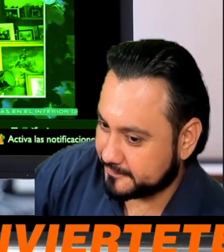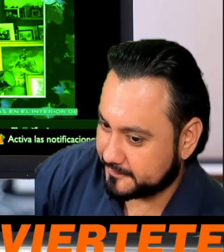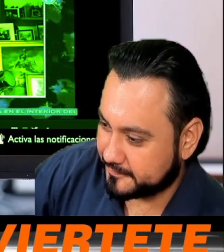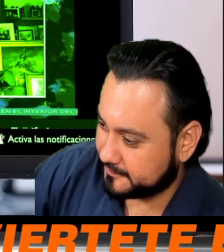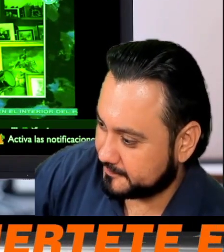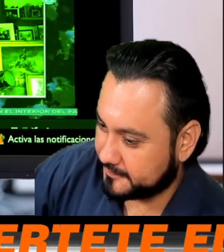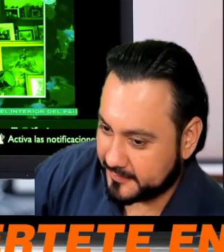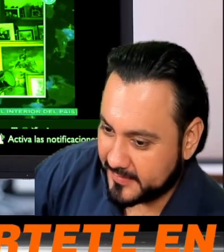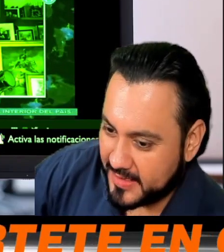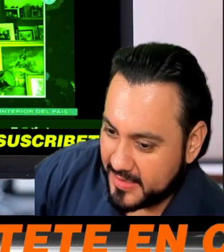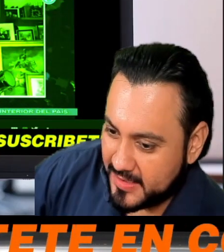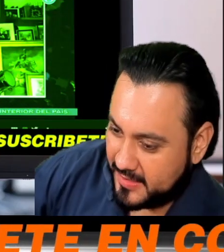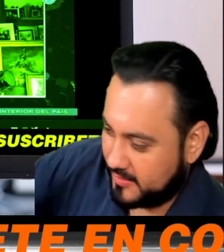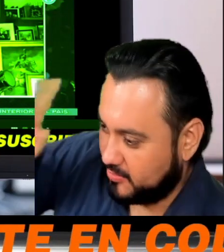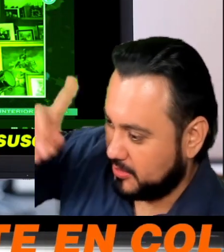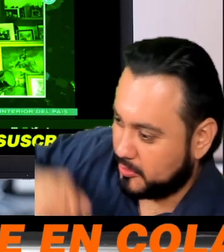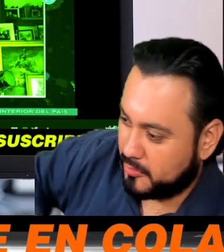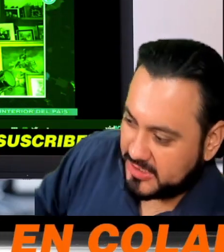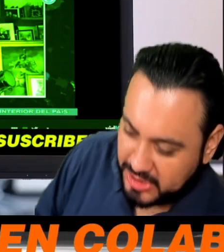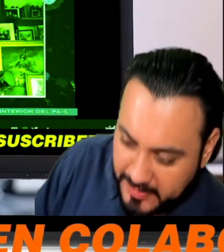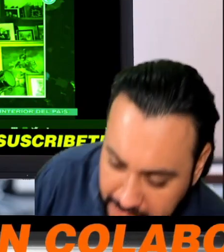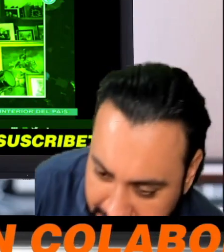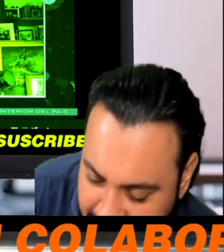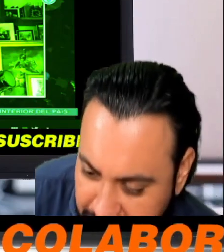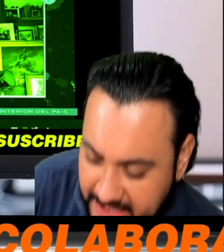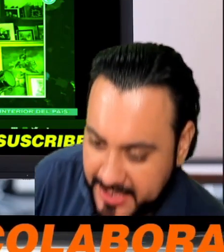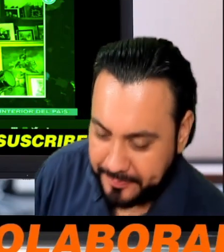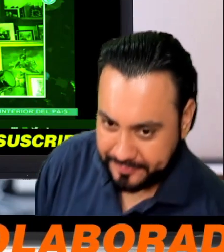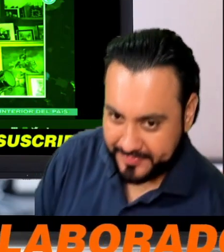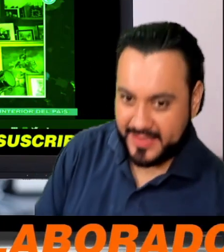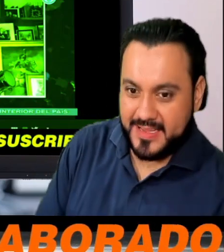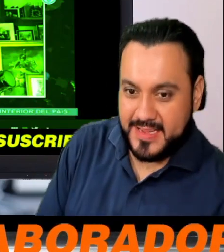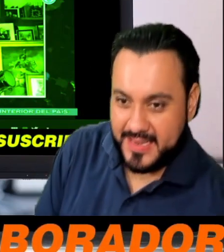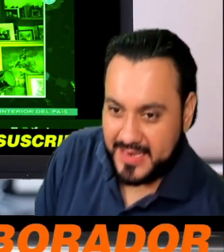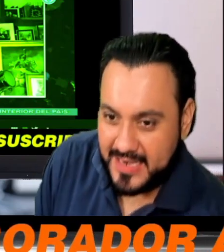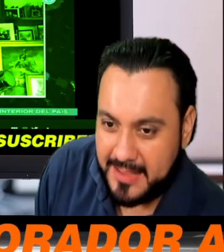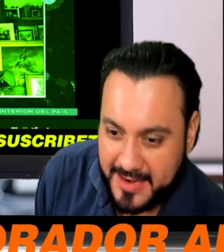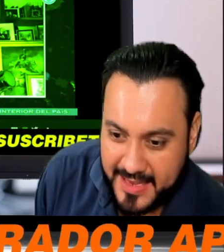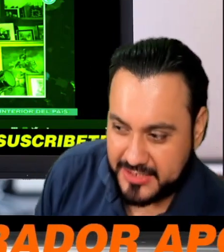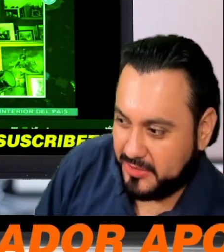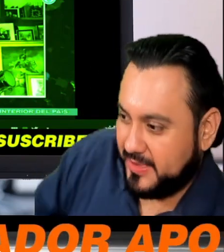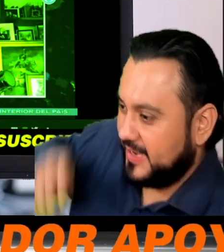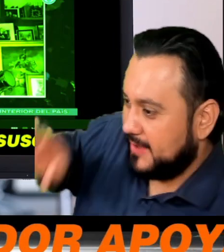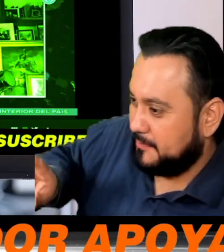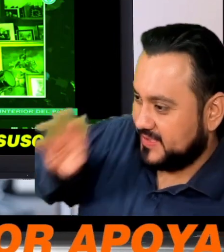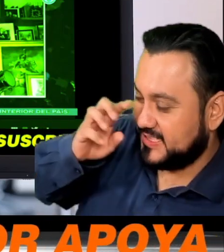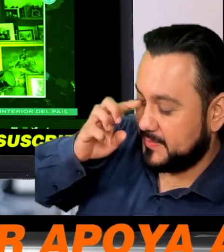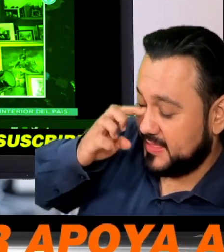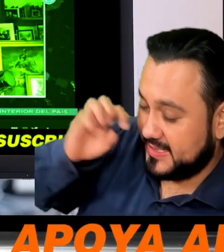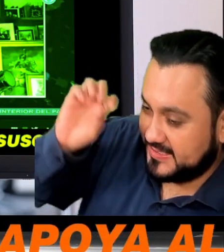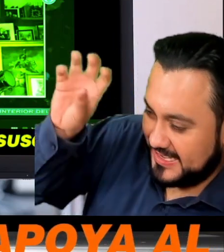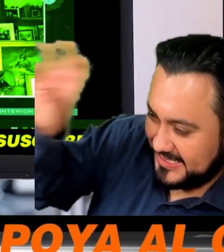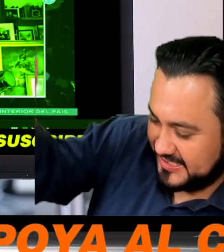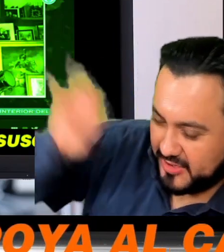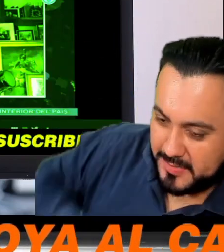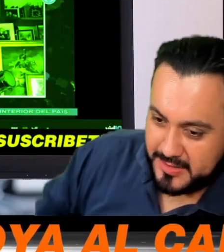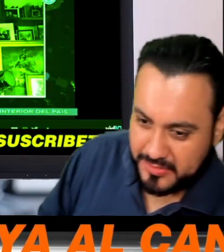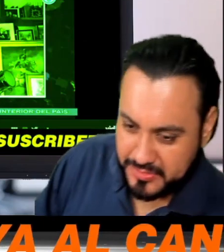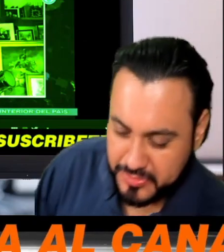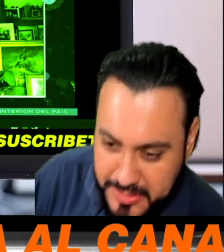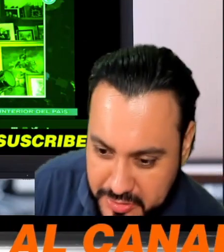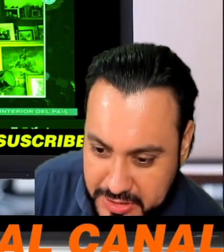de que podría desaparecer cuando mencionaba en un inicio que le daba la razón era precisamente este